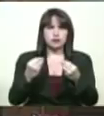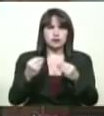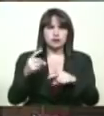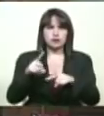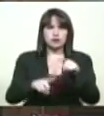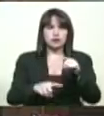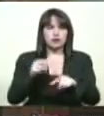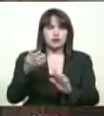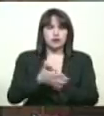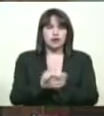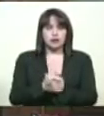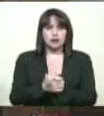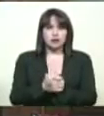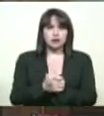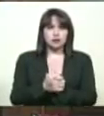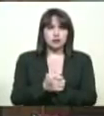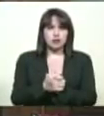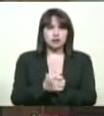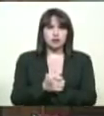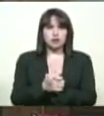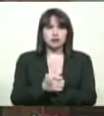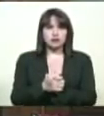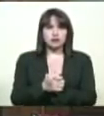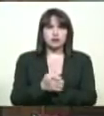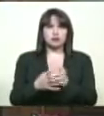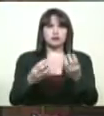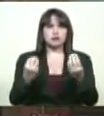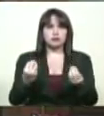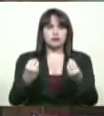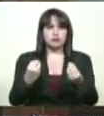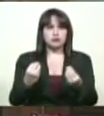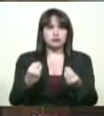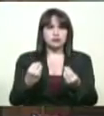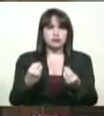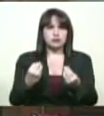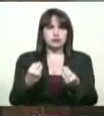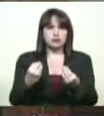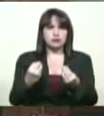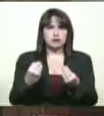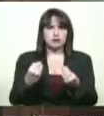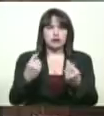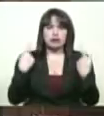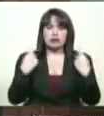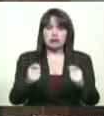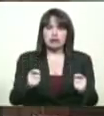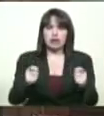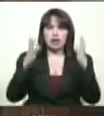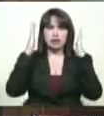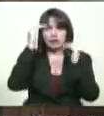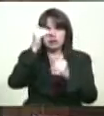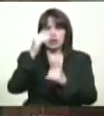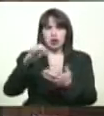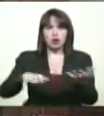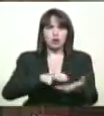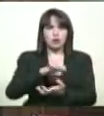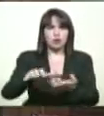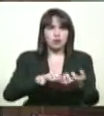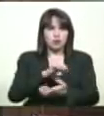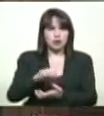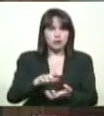hacer irreversible la revolución y para sobre todo tratar y atender los problemas